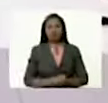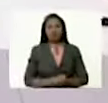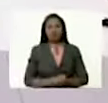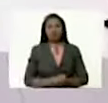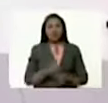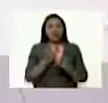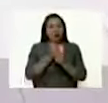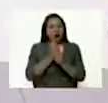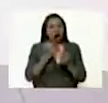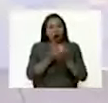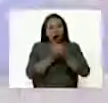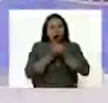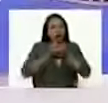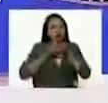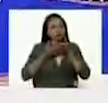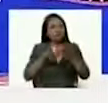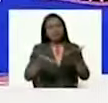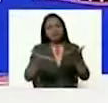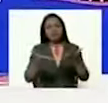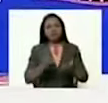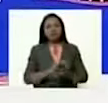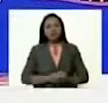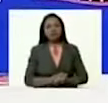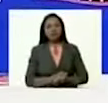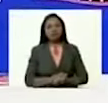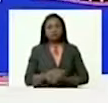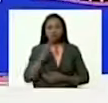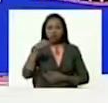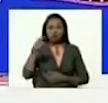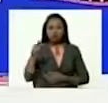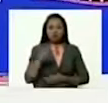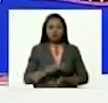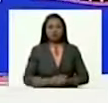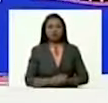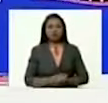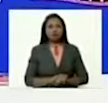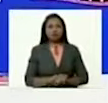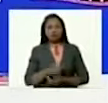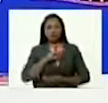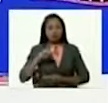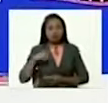Obras son amores, ¿verdad?